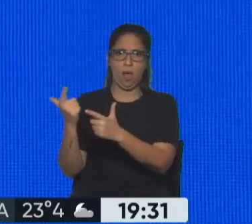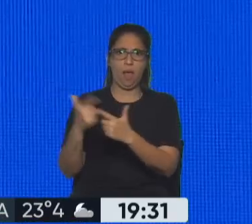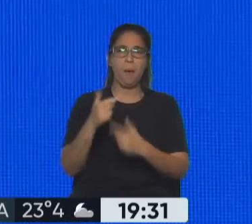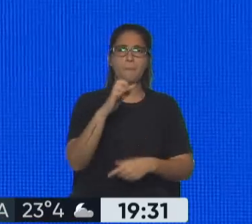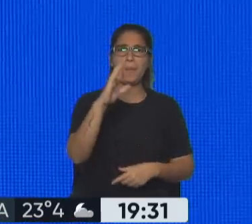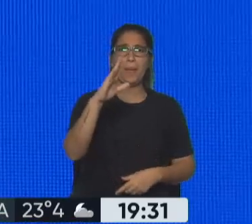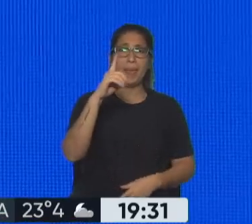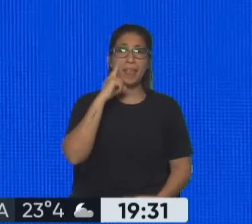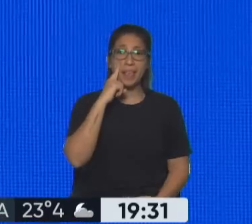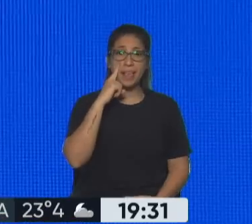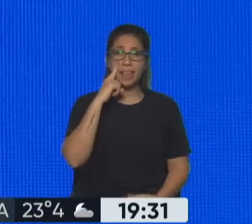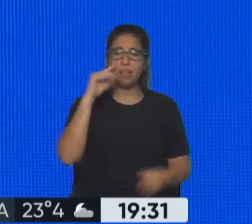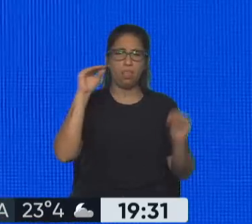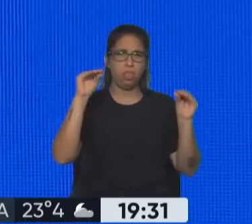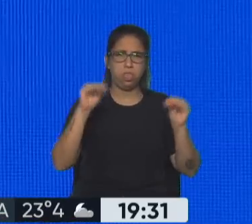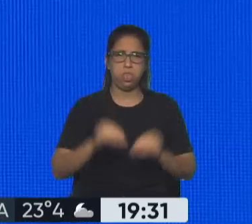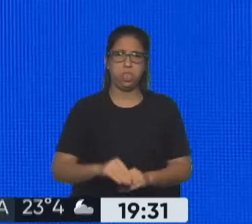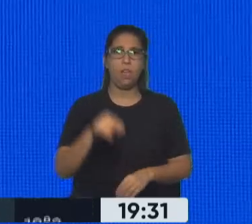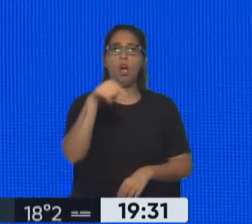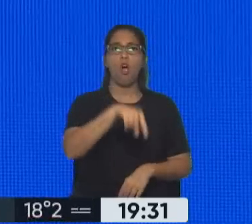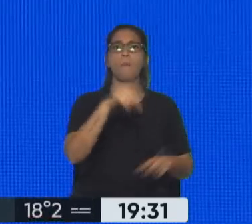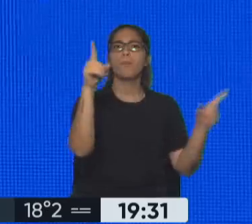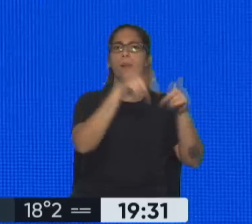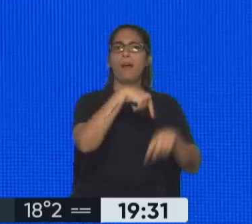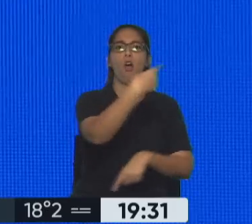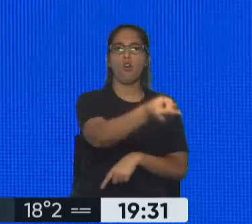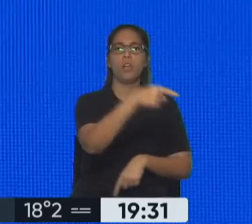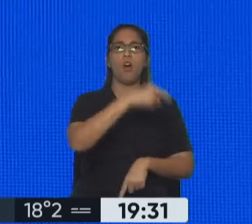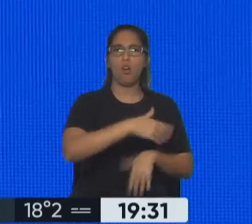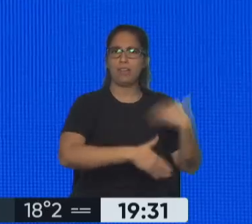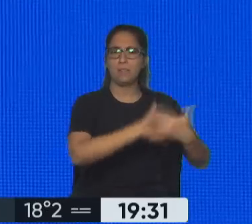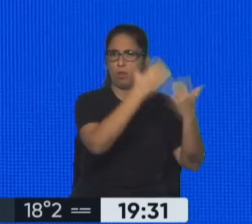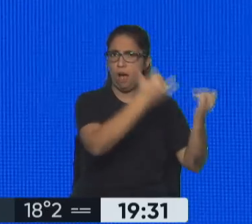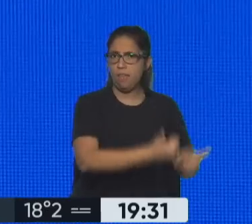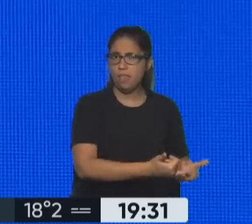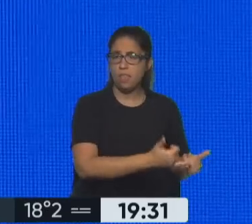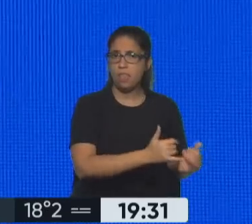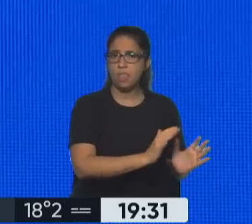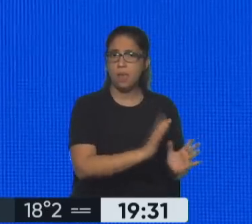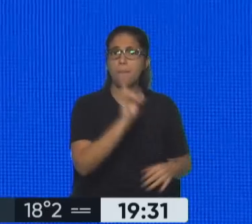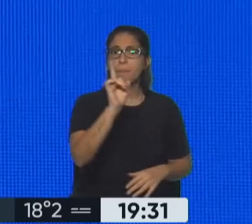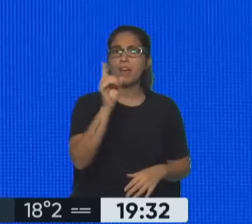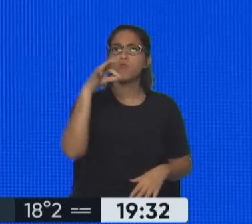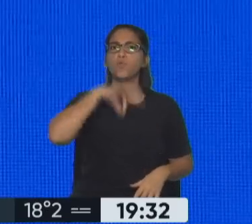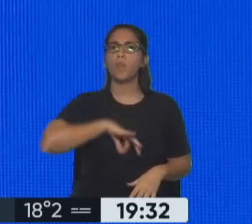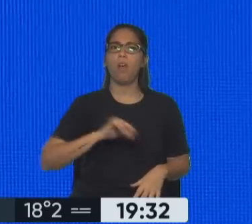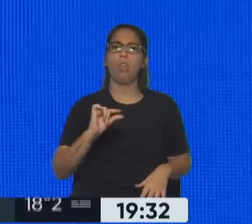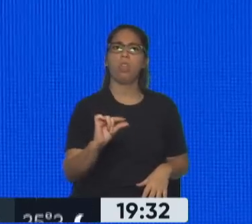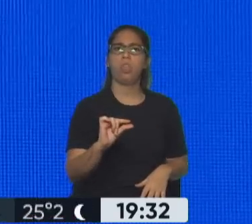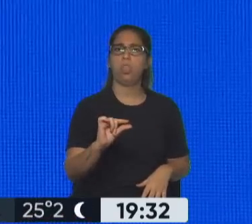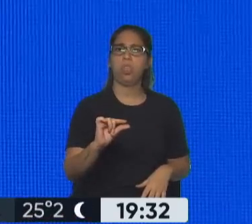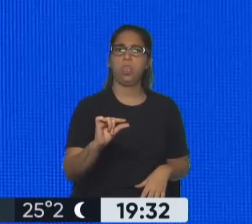Producto Bruto cayendo. Hoy tenemos otros problemas. Hoy tenemos crecimiento, pero con bajos salarios, y